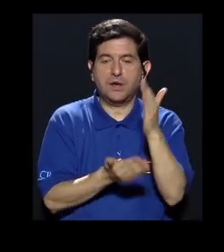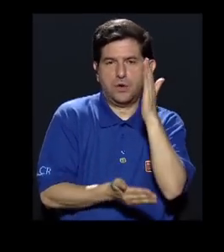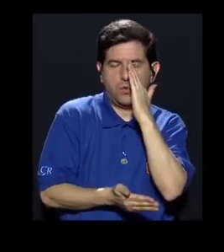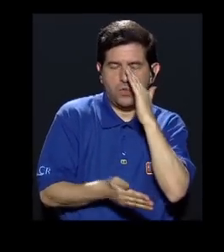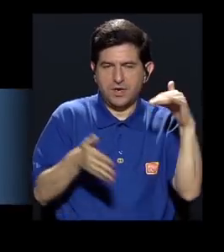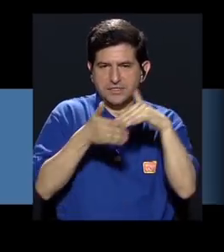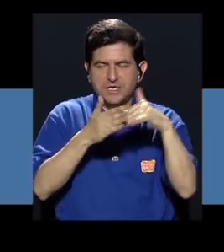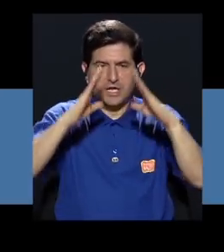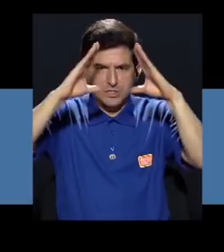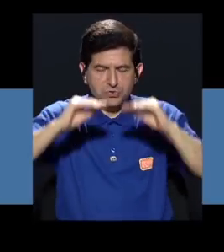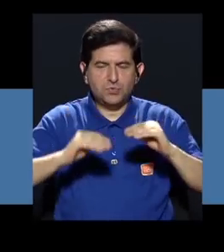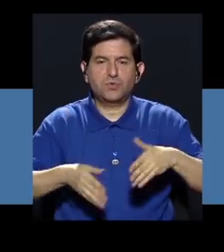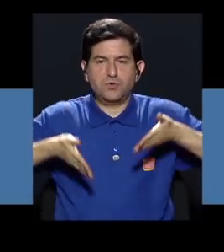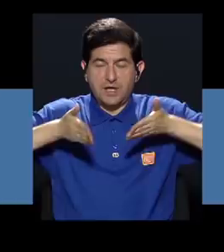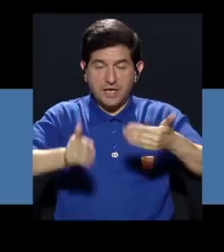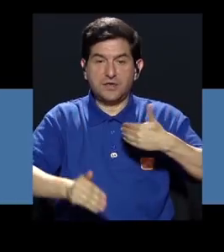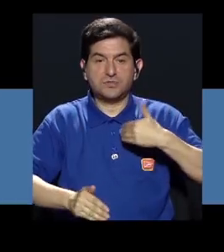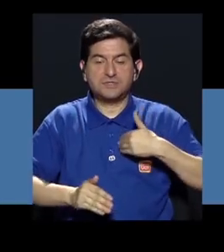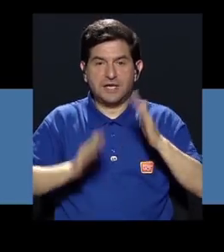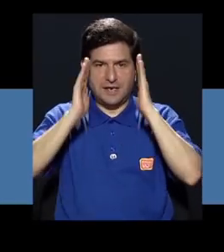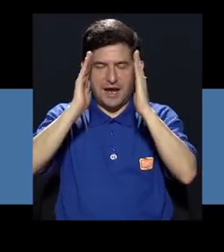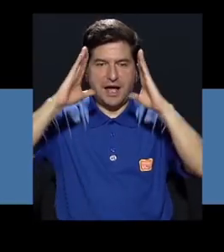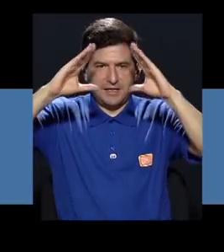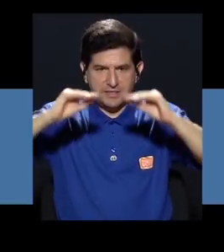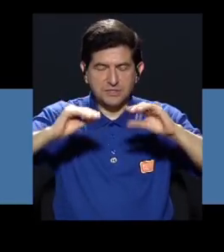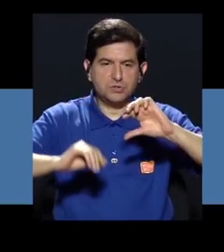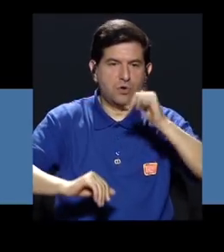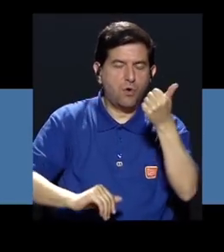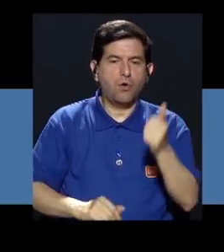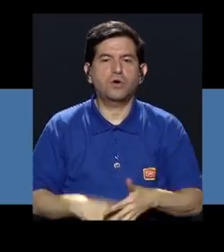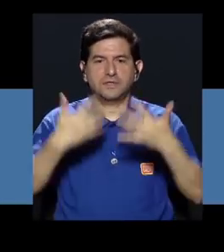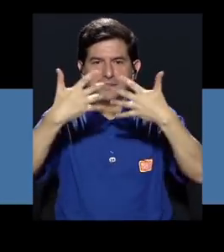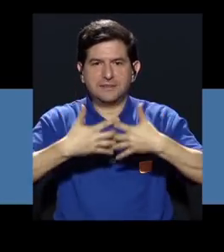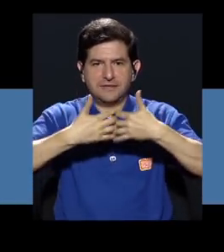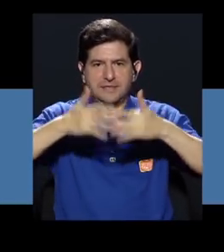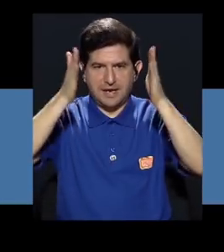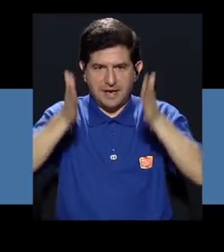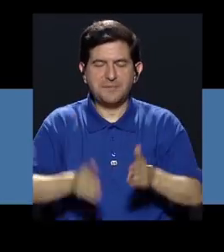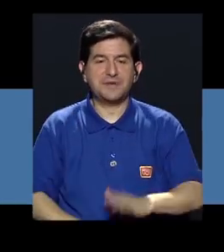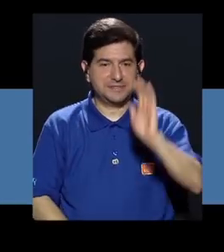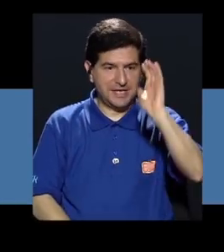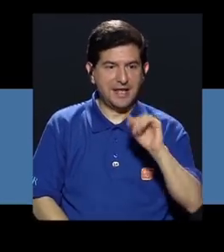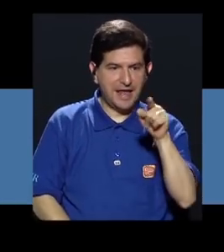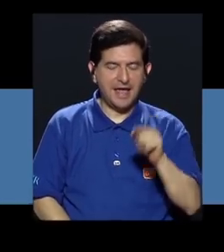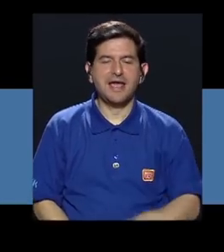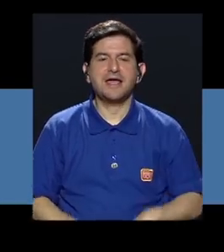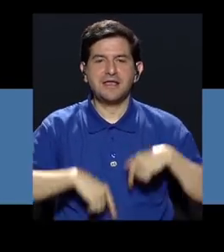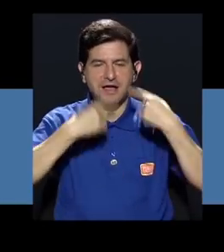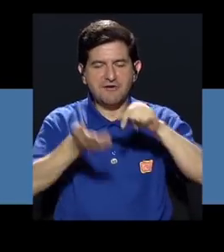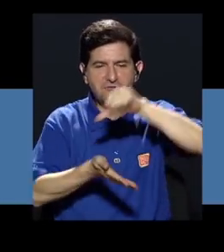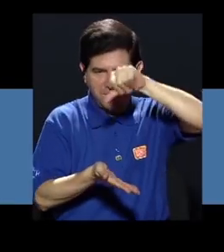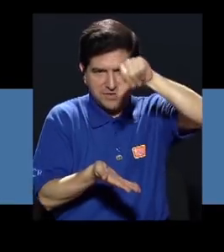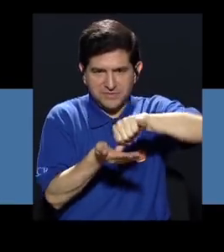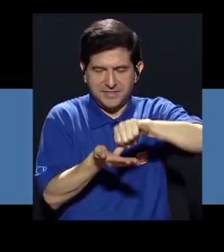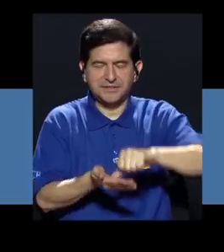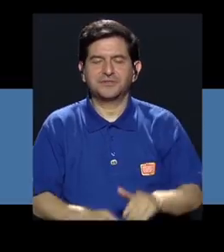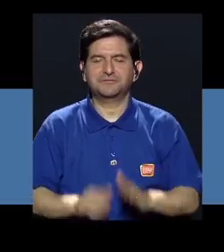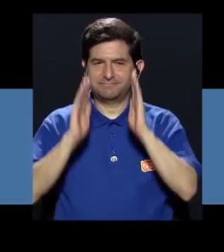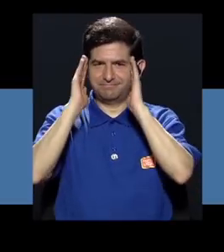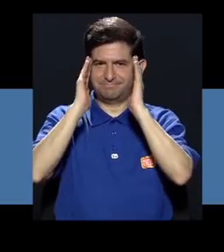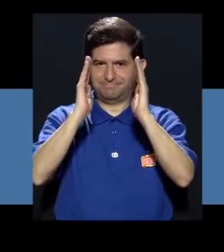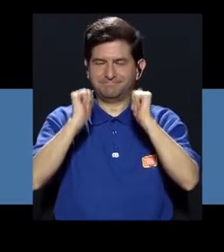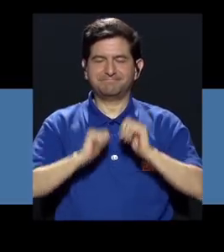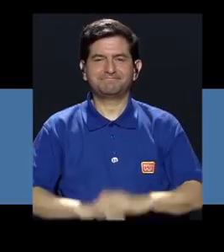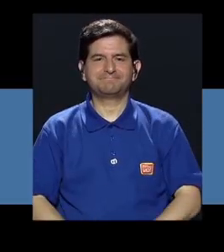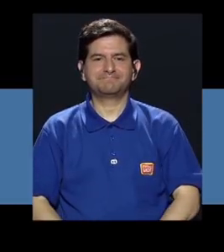son madres que estudian de noche y sus hijos reciben atención nocturna, y otra es una empresaria que de niña estuvo en un CENSINAI.